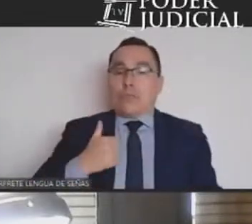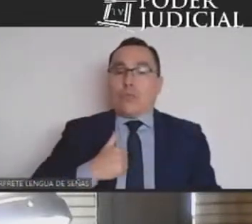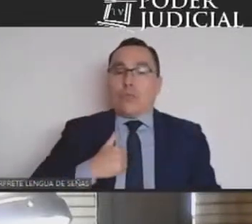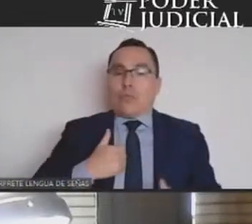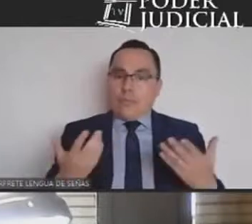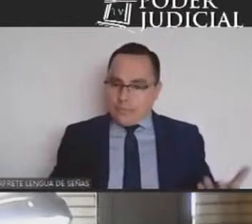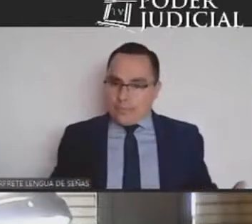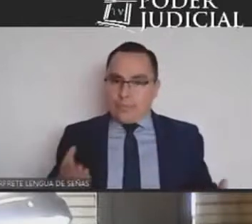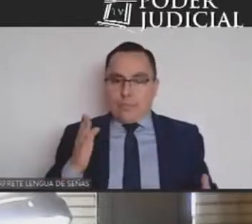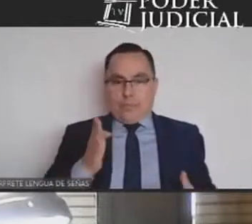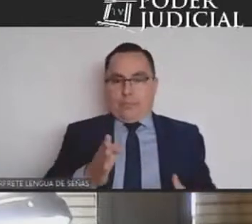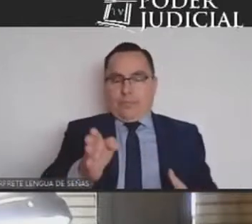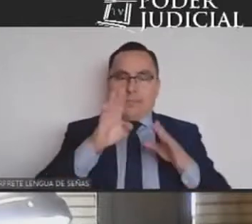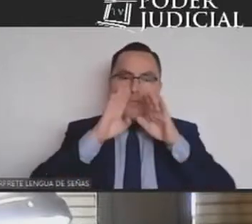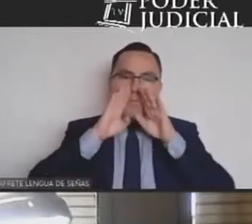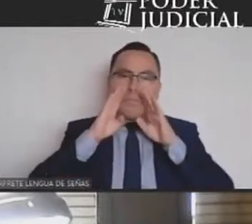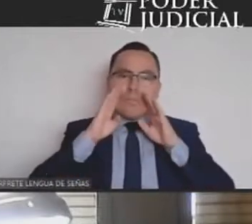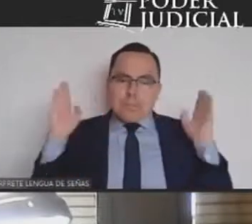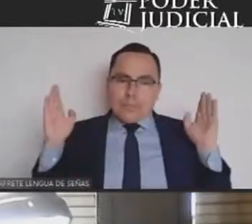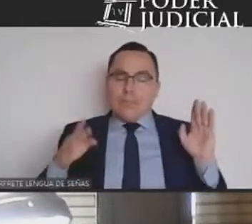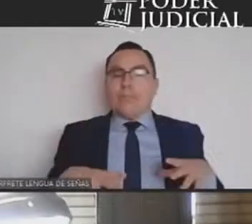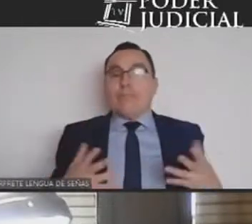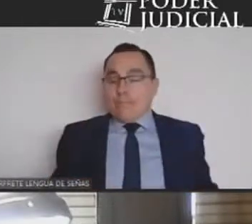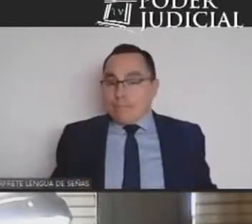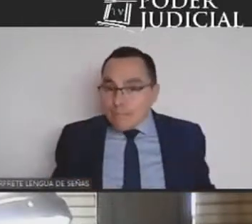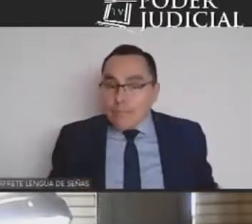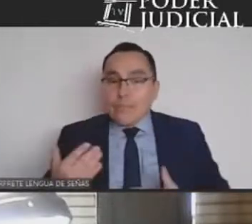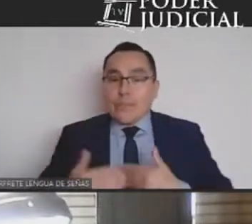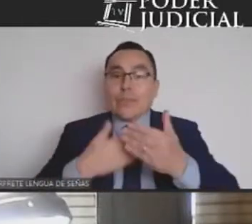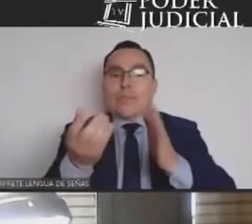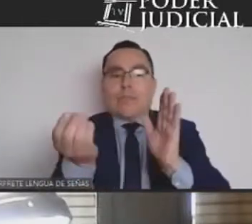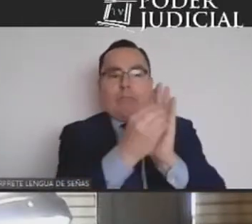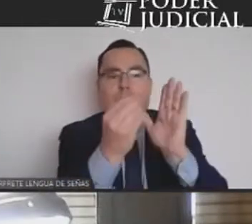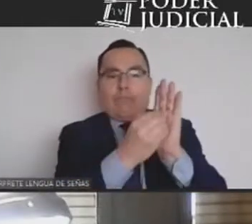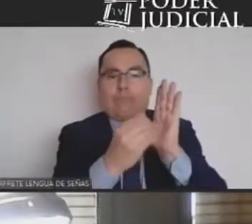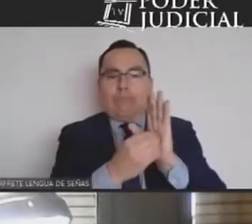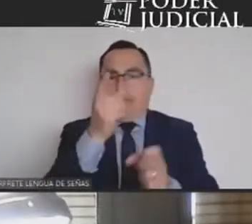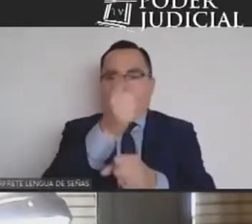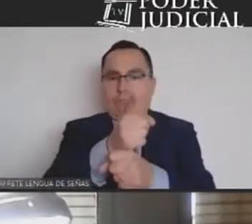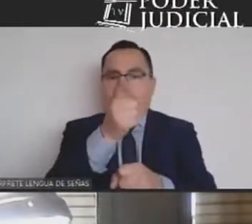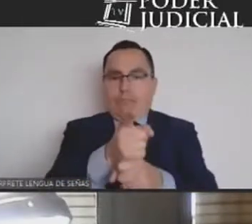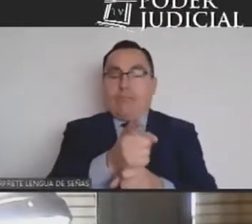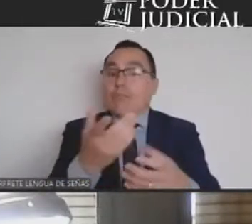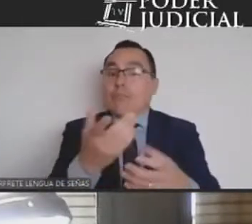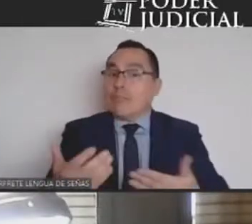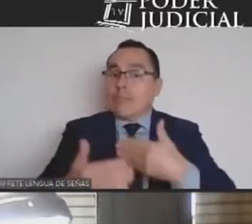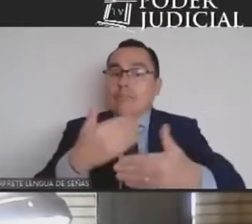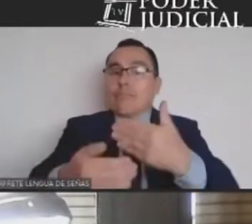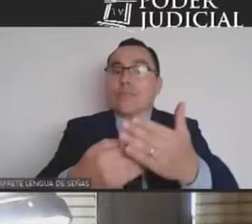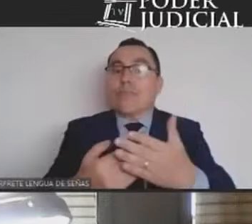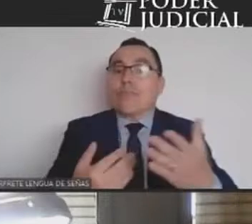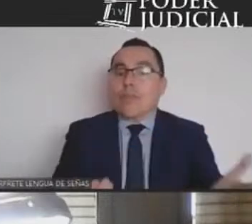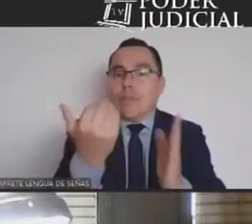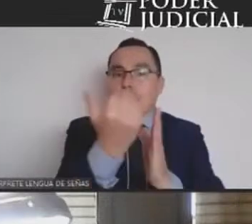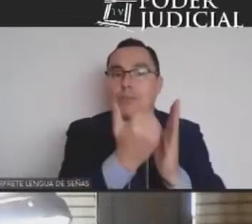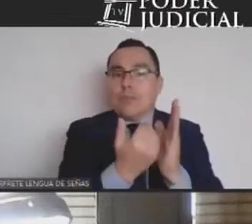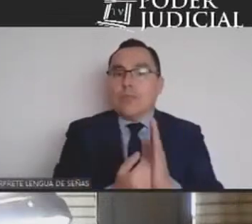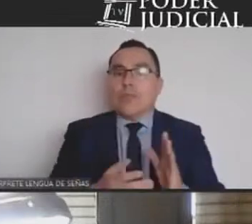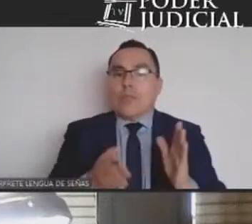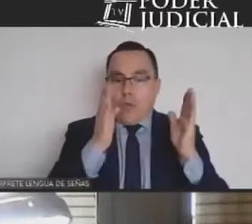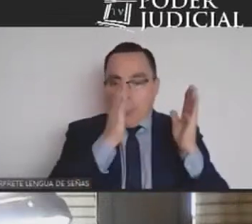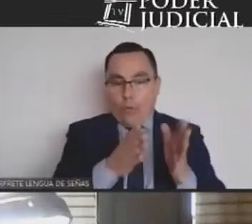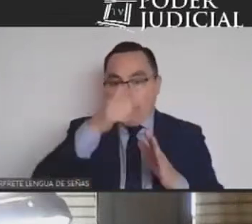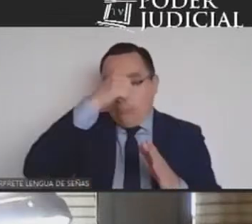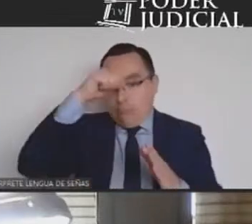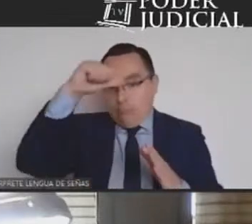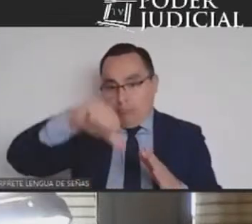esas conductas y, por otra parte, una serie de medidas, entre las cuales se cuenta, por cierto, un régimen disciplinario